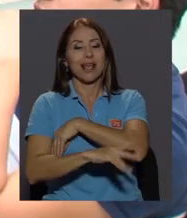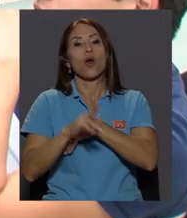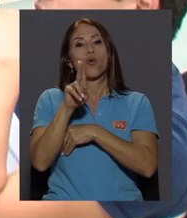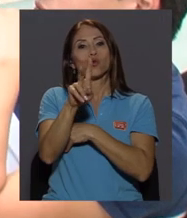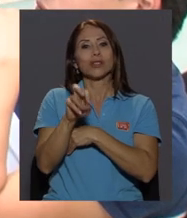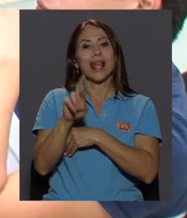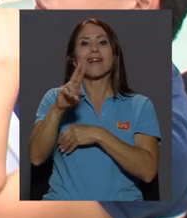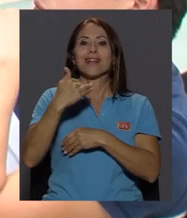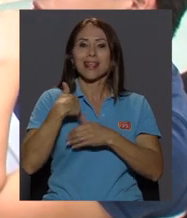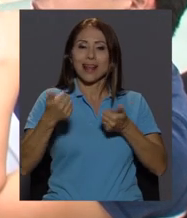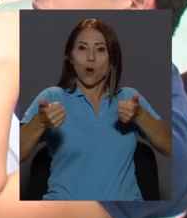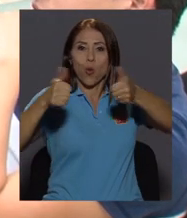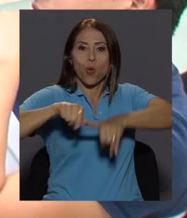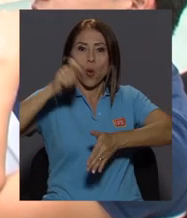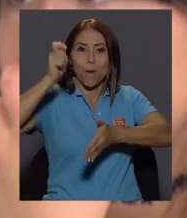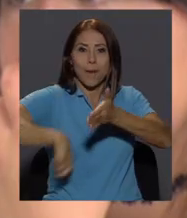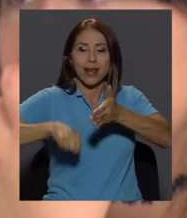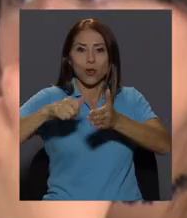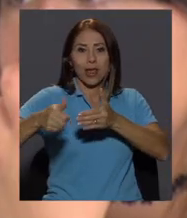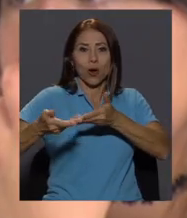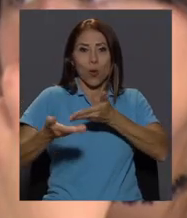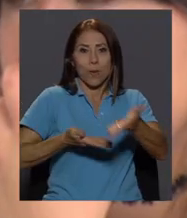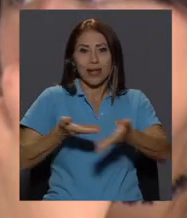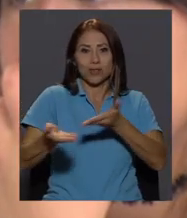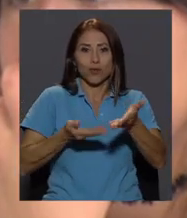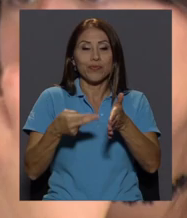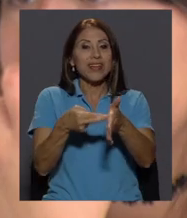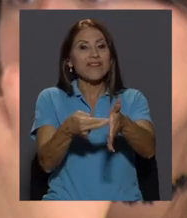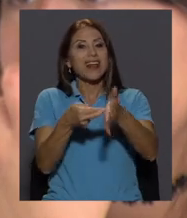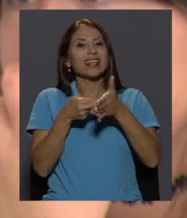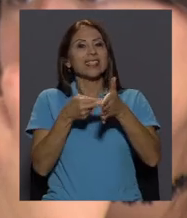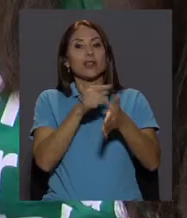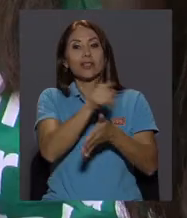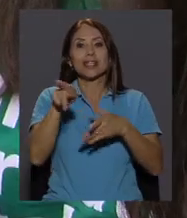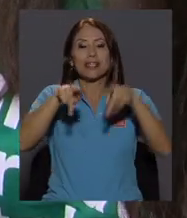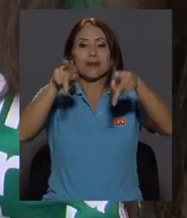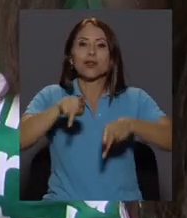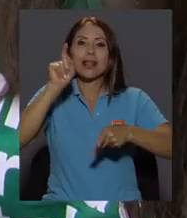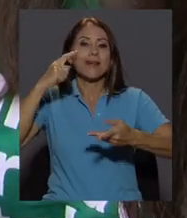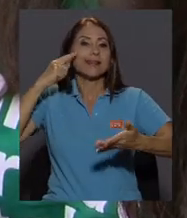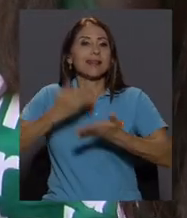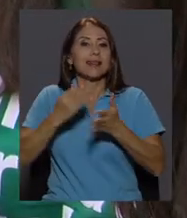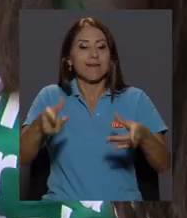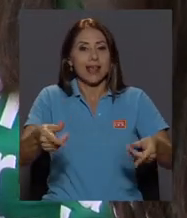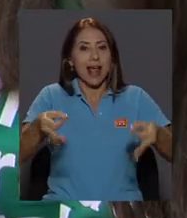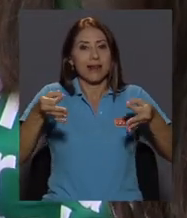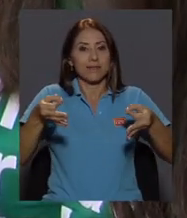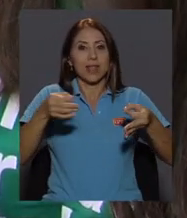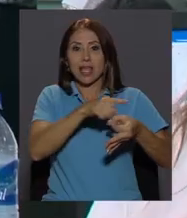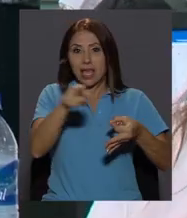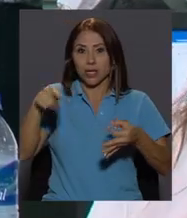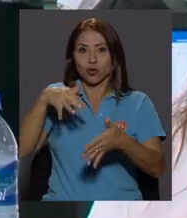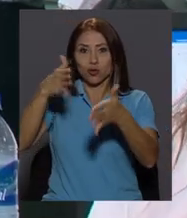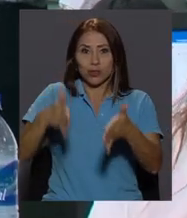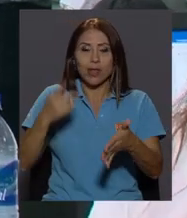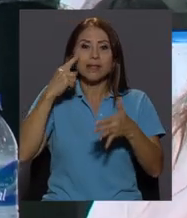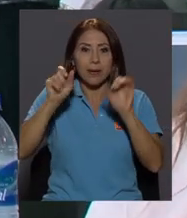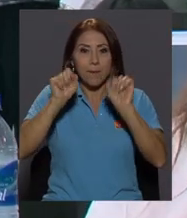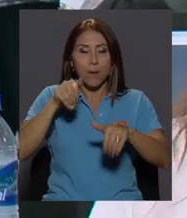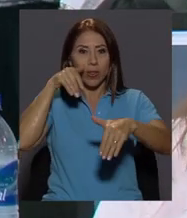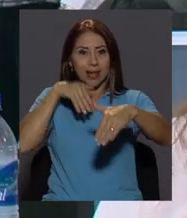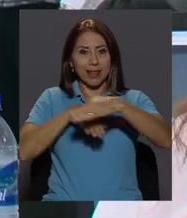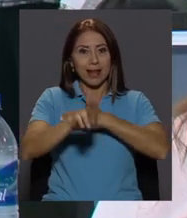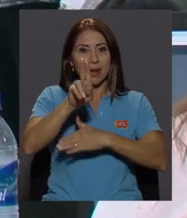tiene un convenio de cooperación. Como requisito, los interesados deben certificar su condición de estudiantes para ingresar a la UCR.